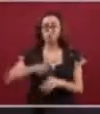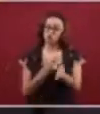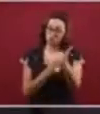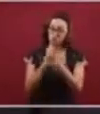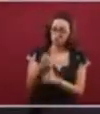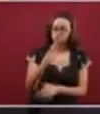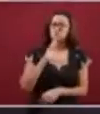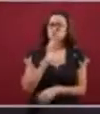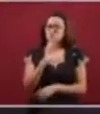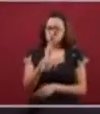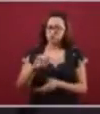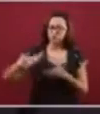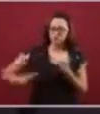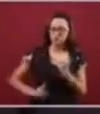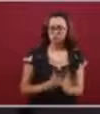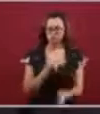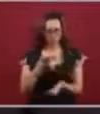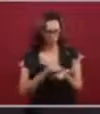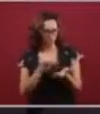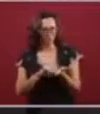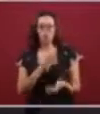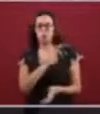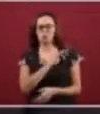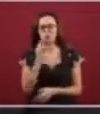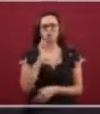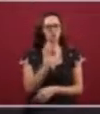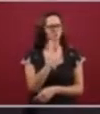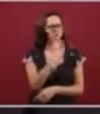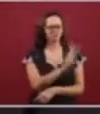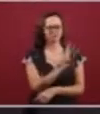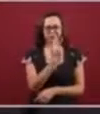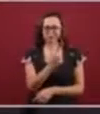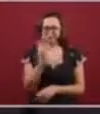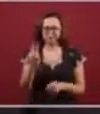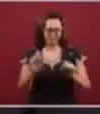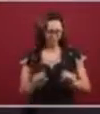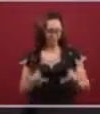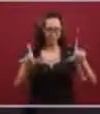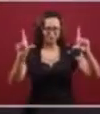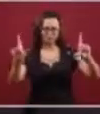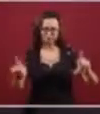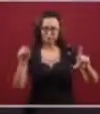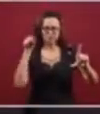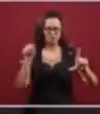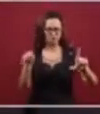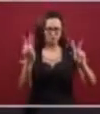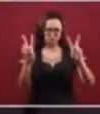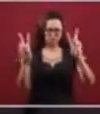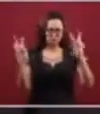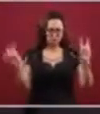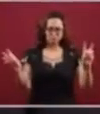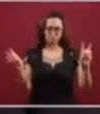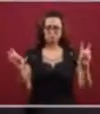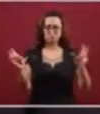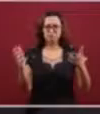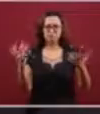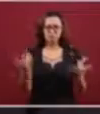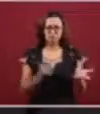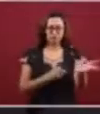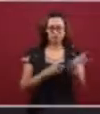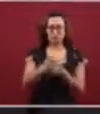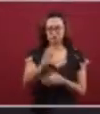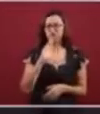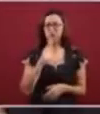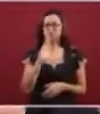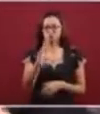que todavía está en la página. Ustedes van ahí a la página y ahí hay un, palabras de lector, derecho